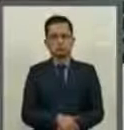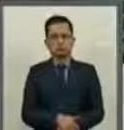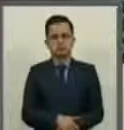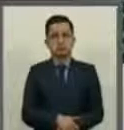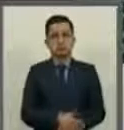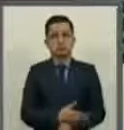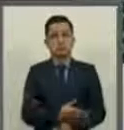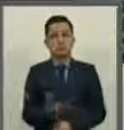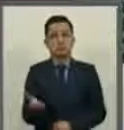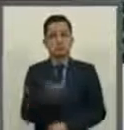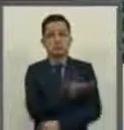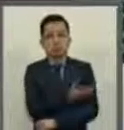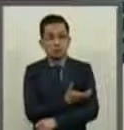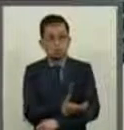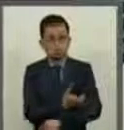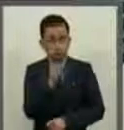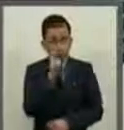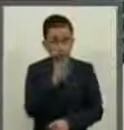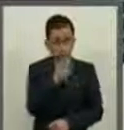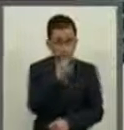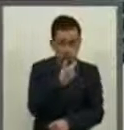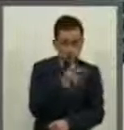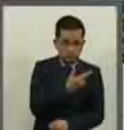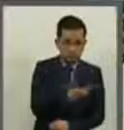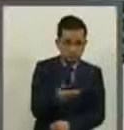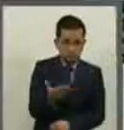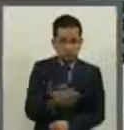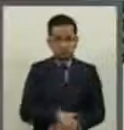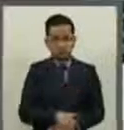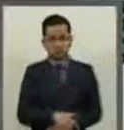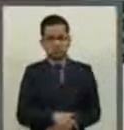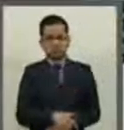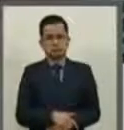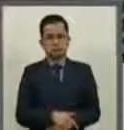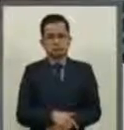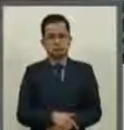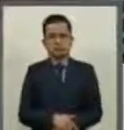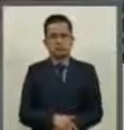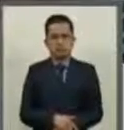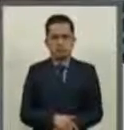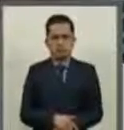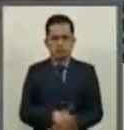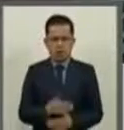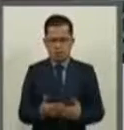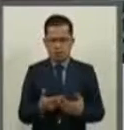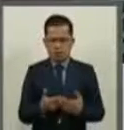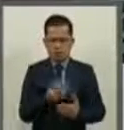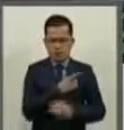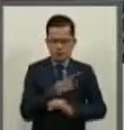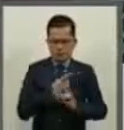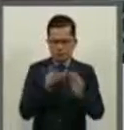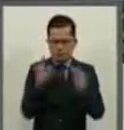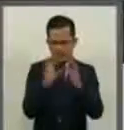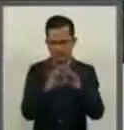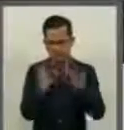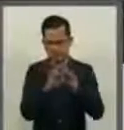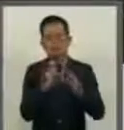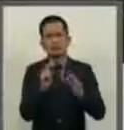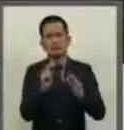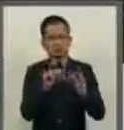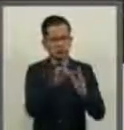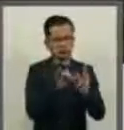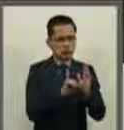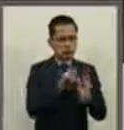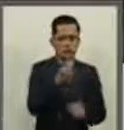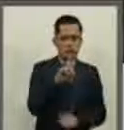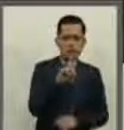Compañeras, compañeros, vale mucho la pena hablar de cómo quedó el artículo 30 bis,